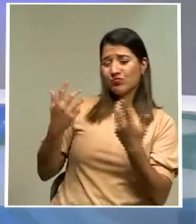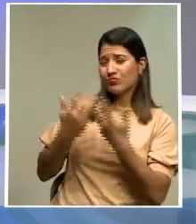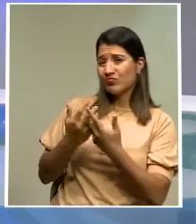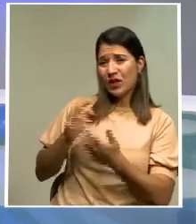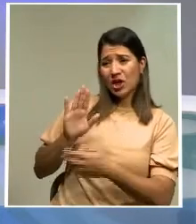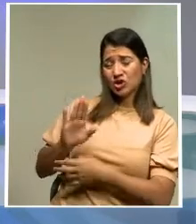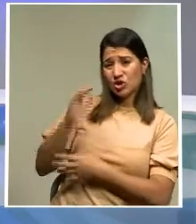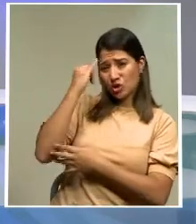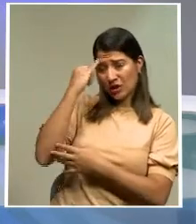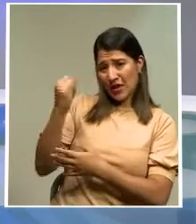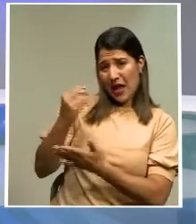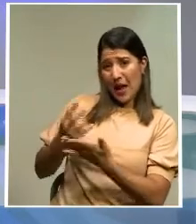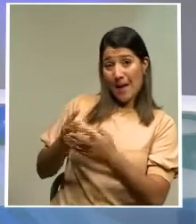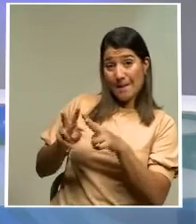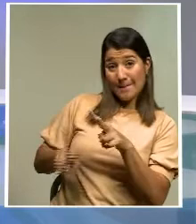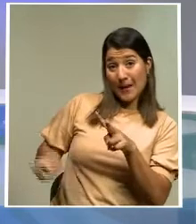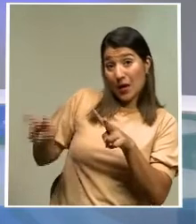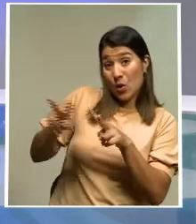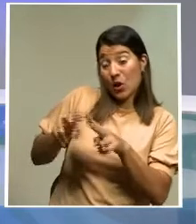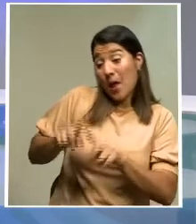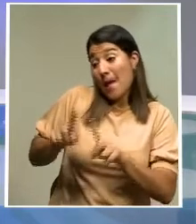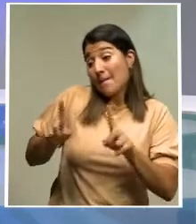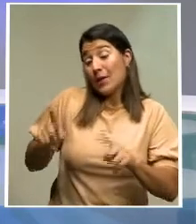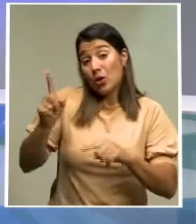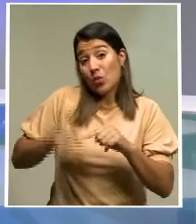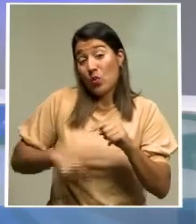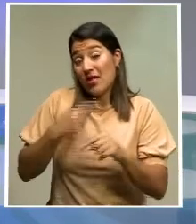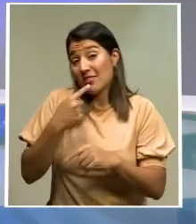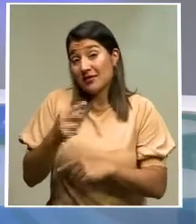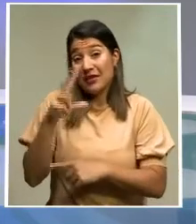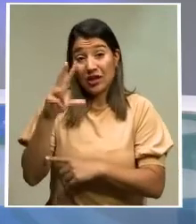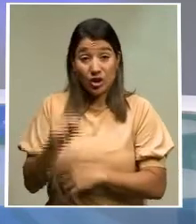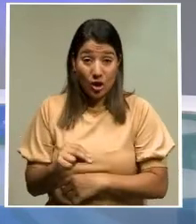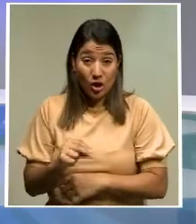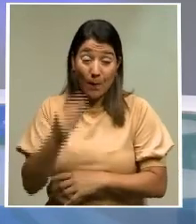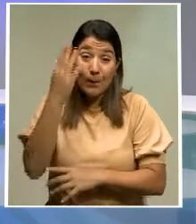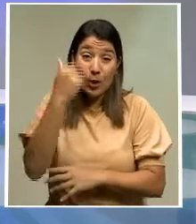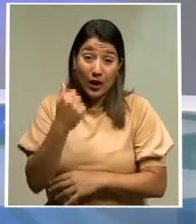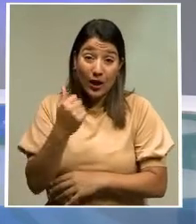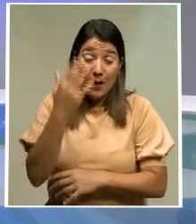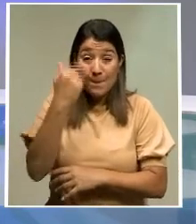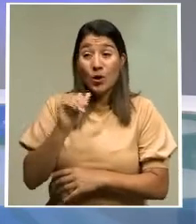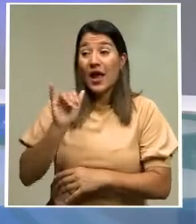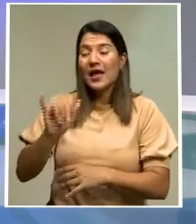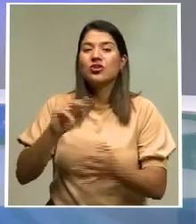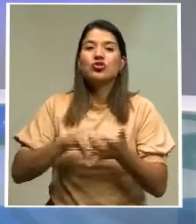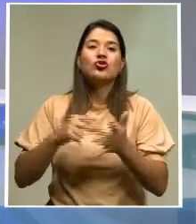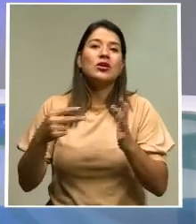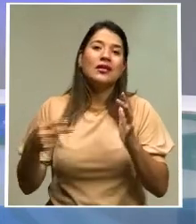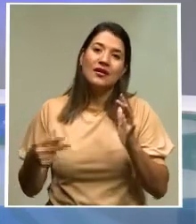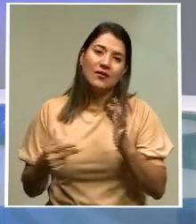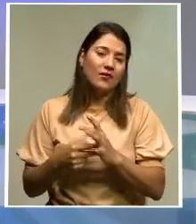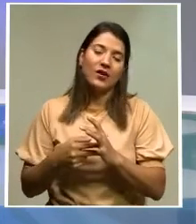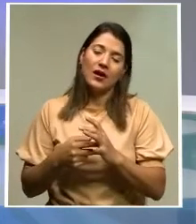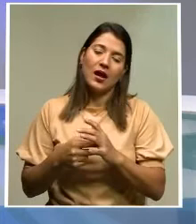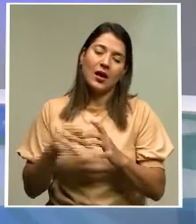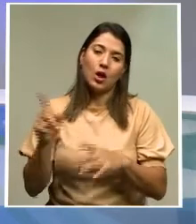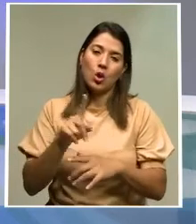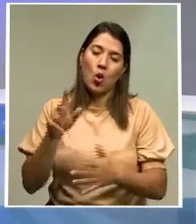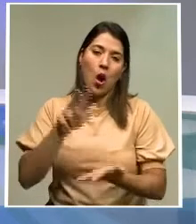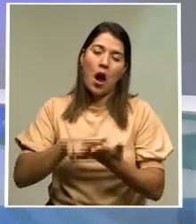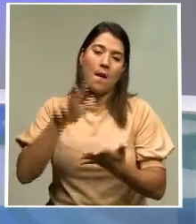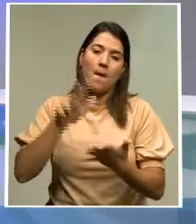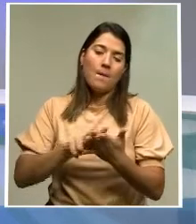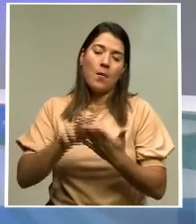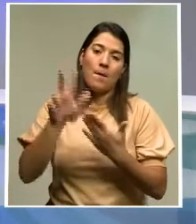pero aseguran que no pueden decir que no, pues eso podría traerse abajo la aprobación del